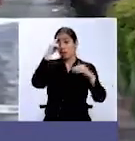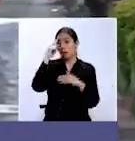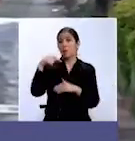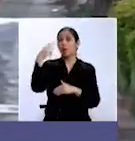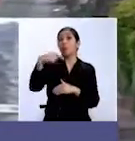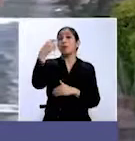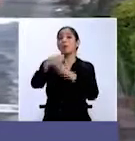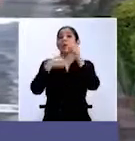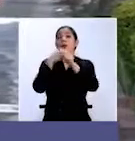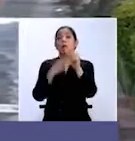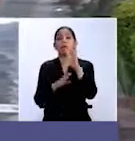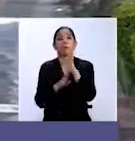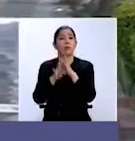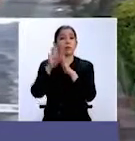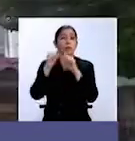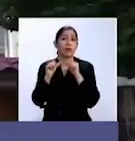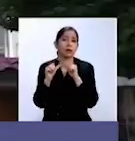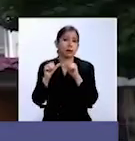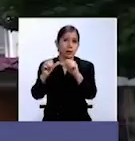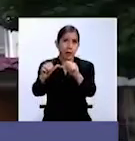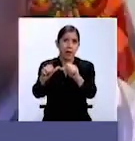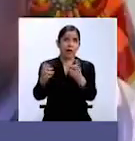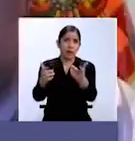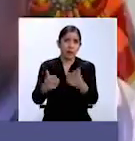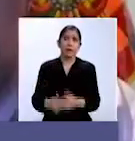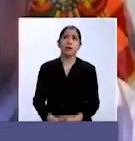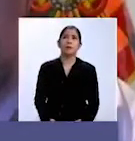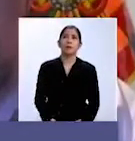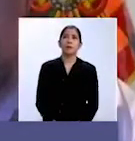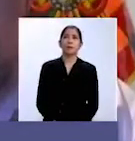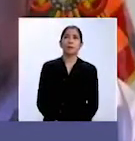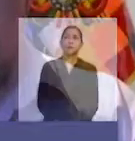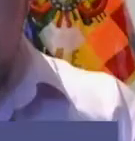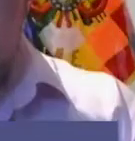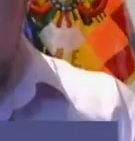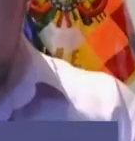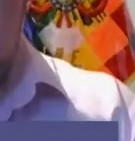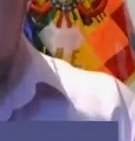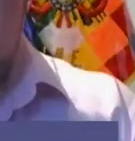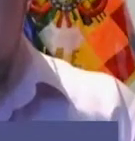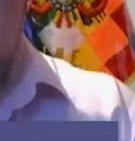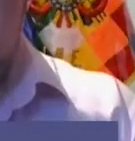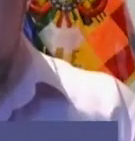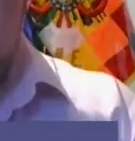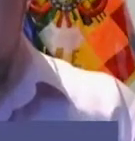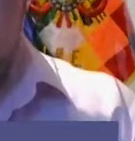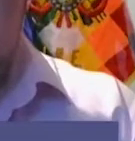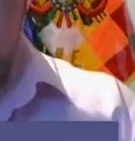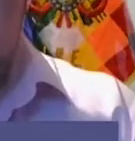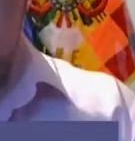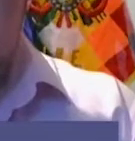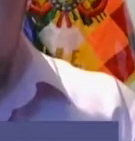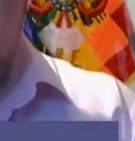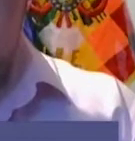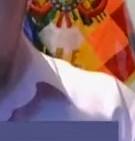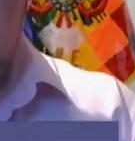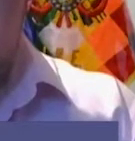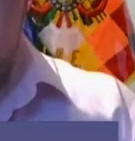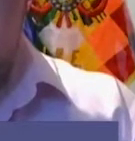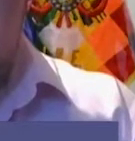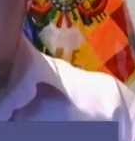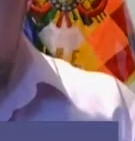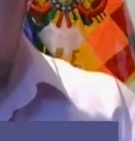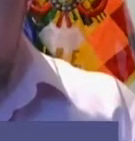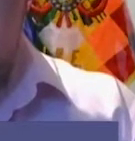años. Bien, es importante también, Humberto, hablar sobre esta inversión que se va a hacer para